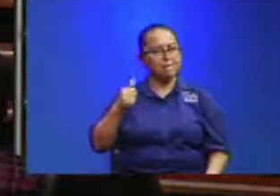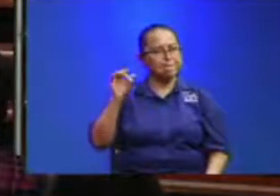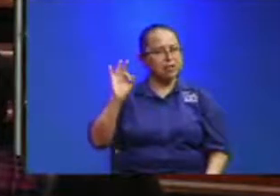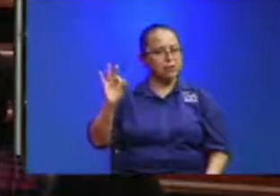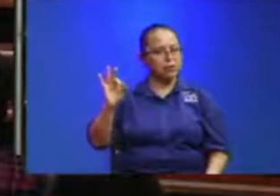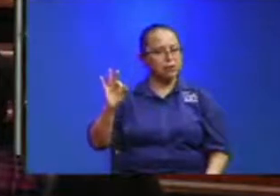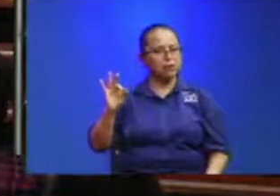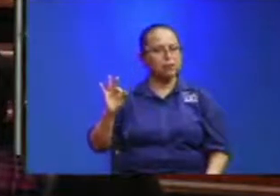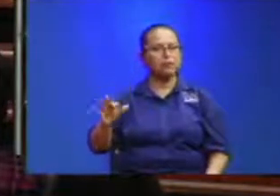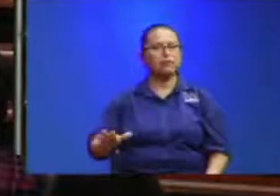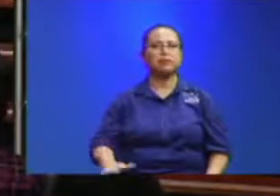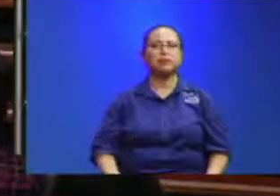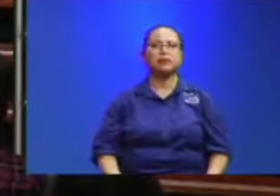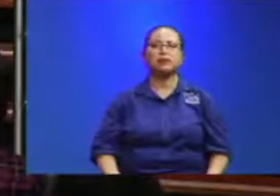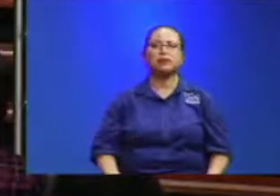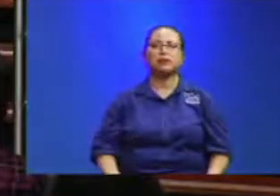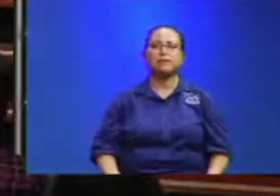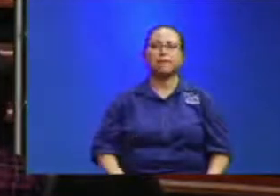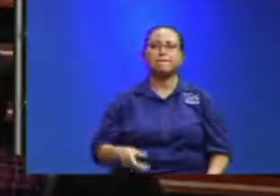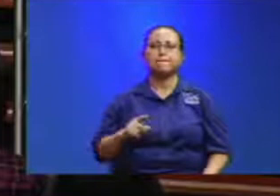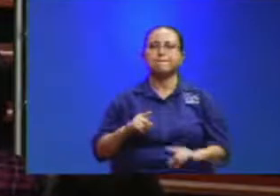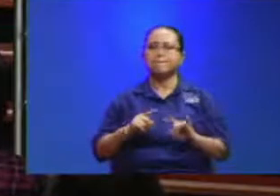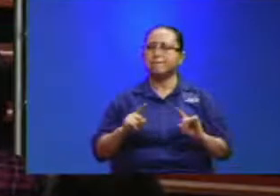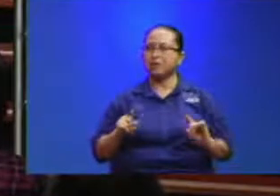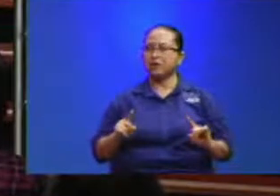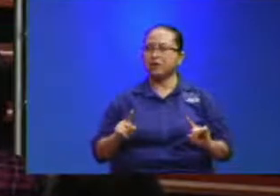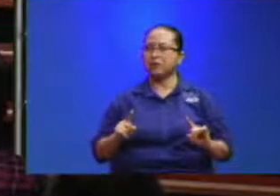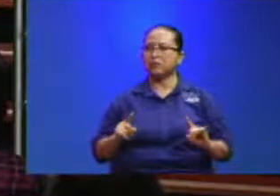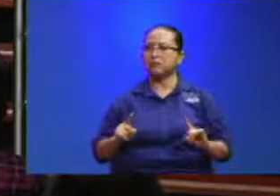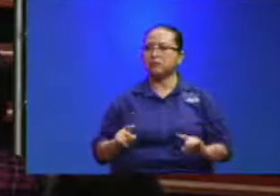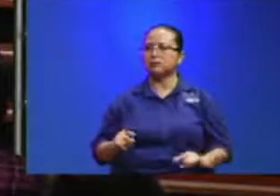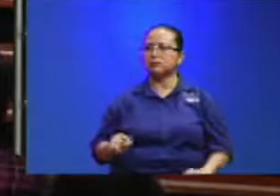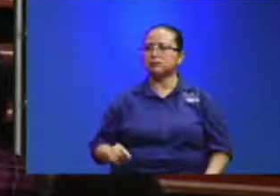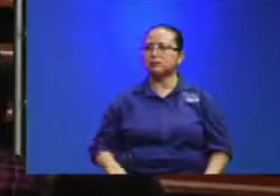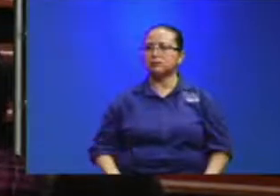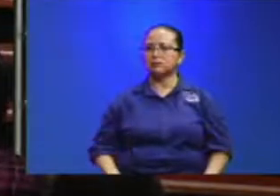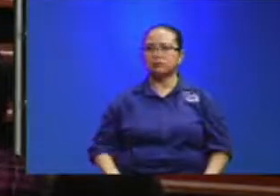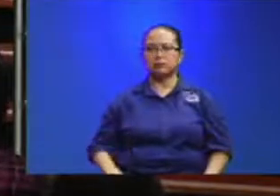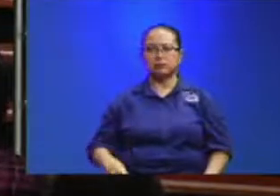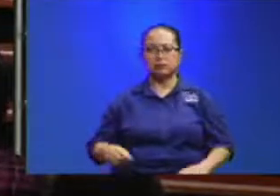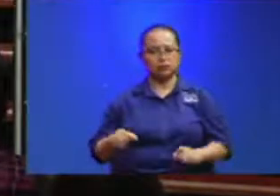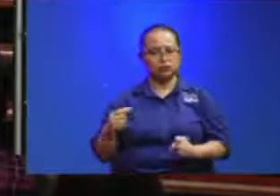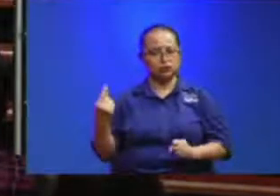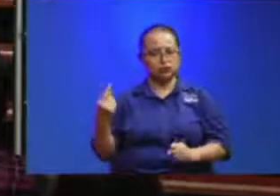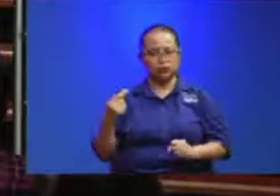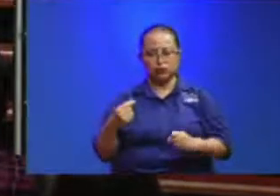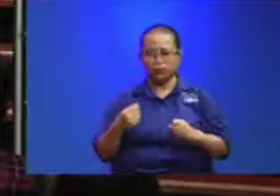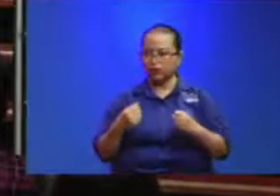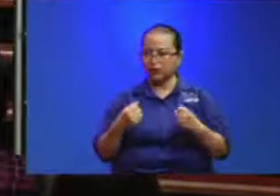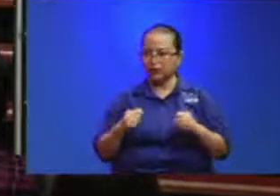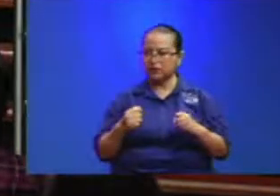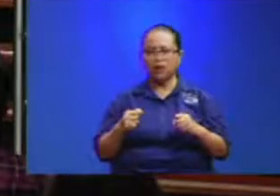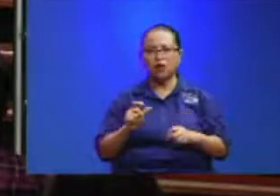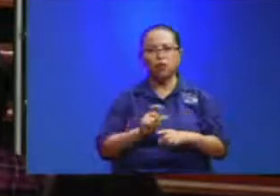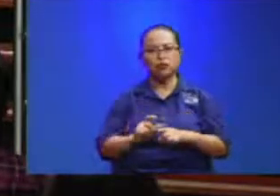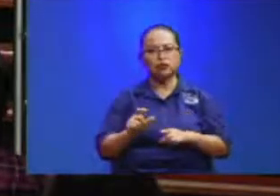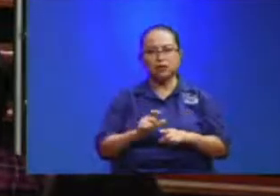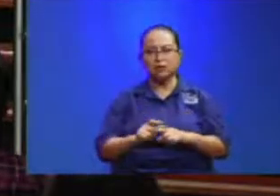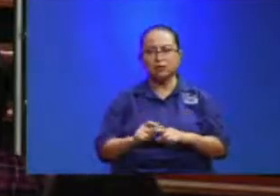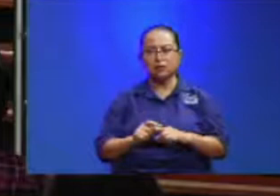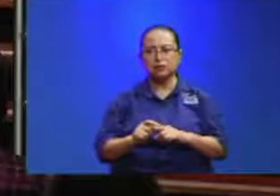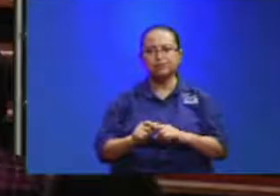todo pero él no hacía cosas escandalosas ni decía cosas ganda